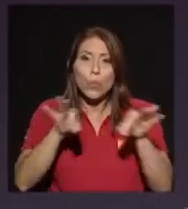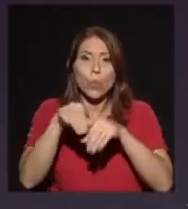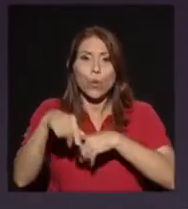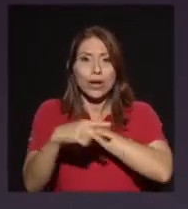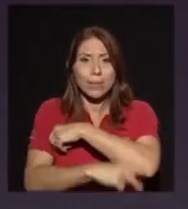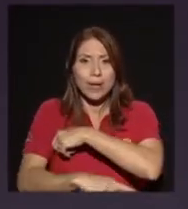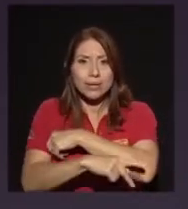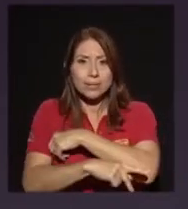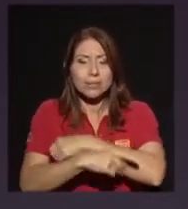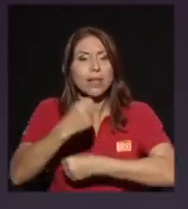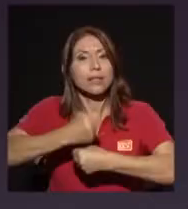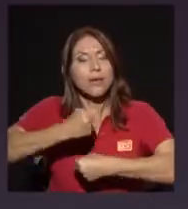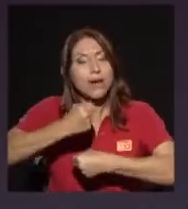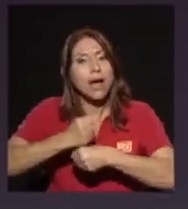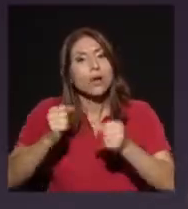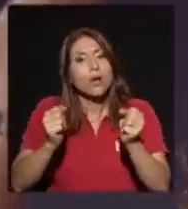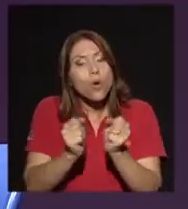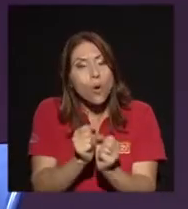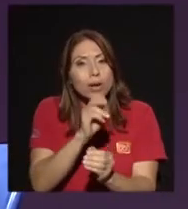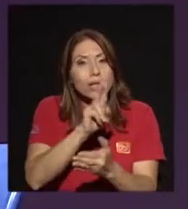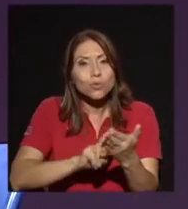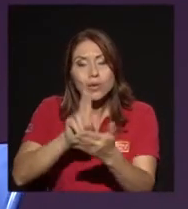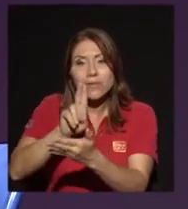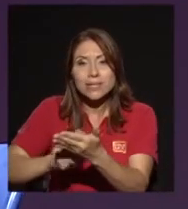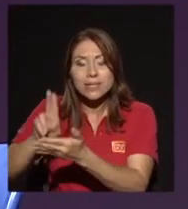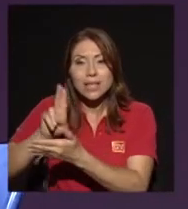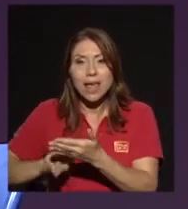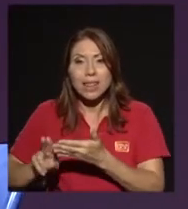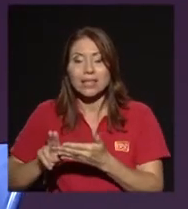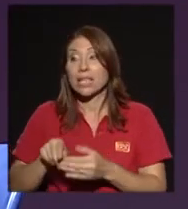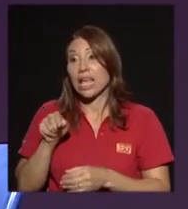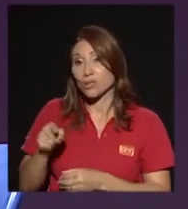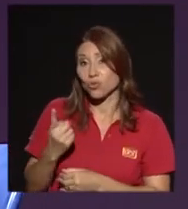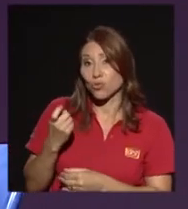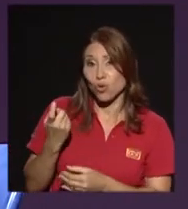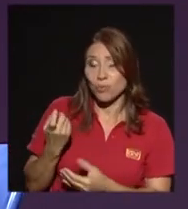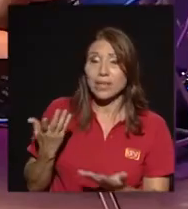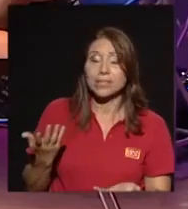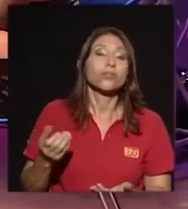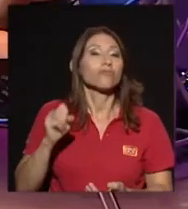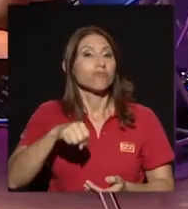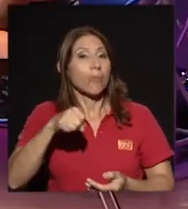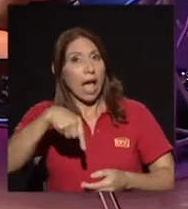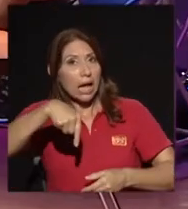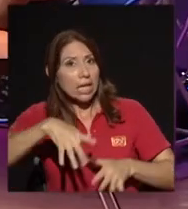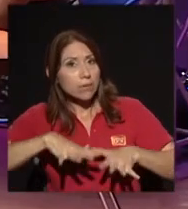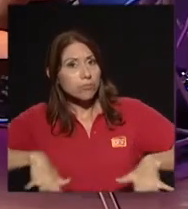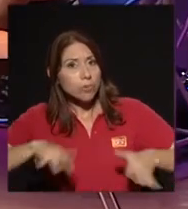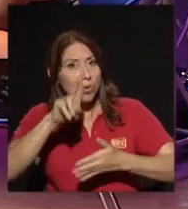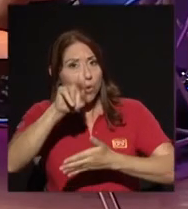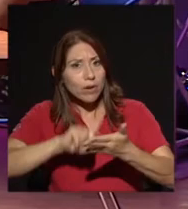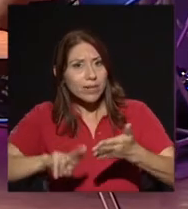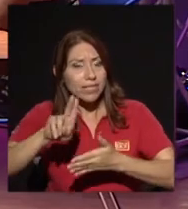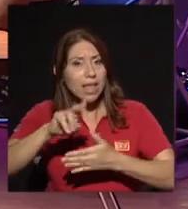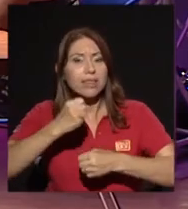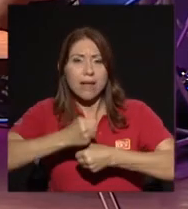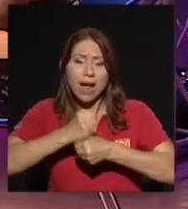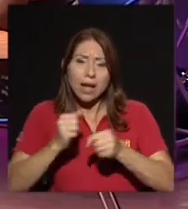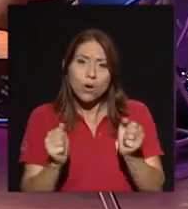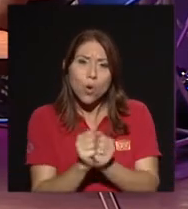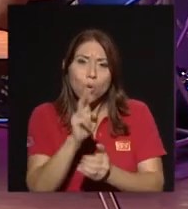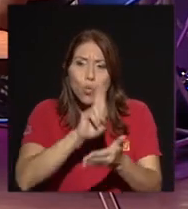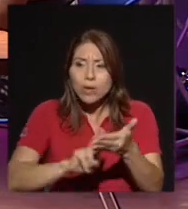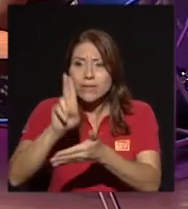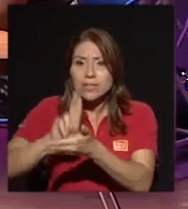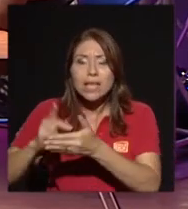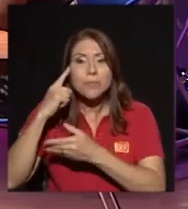¿verdad? Como trabajar directamente con las universidades. Eso es aquí uno estamos de los en una universidad, ¿verdad? trabajar fuertemente con ellas para que se logre que